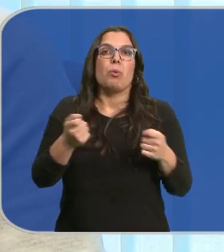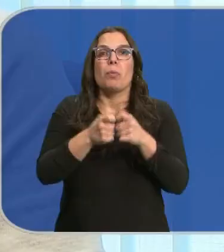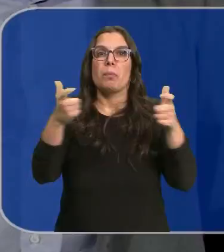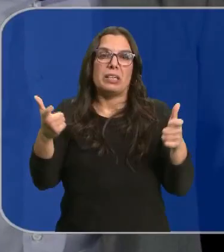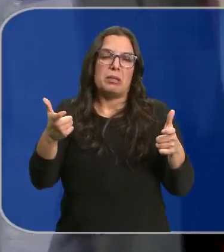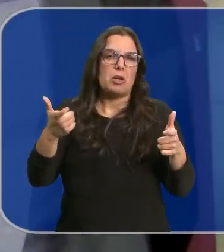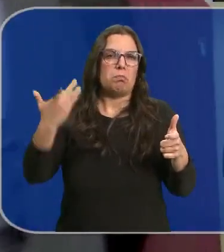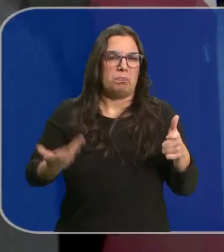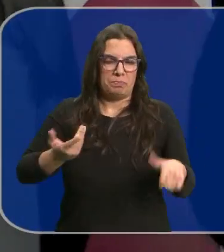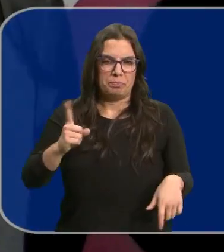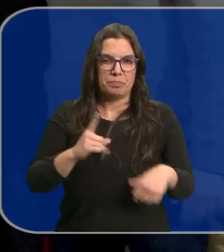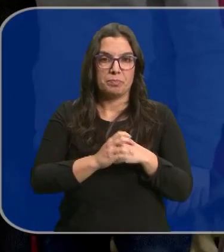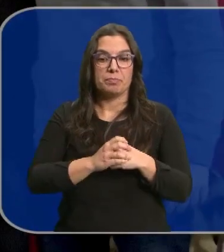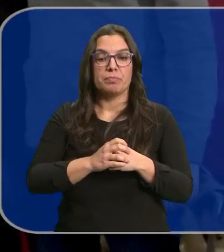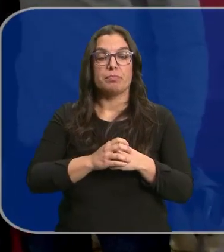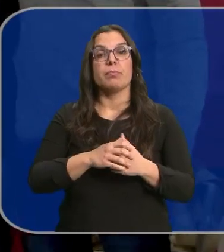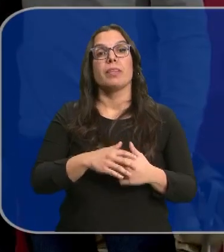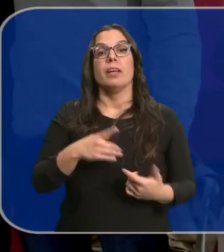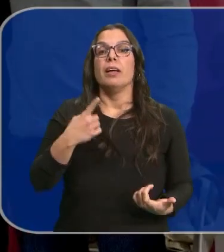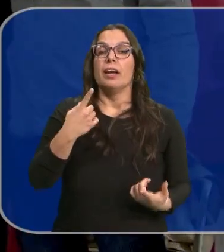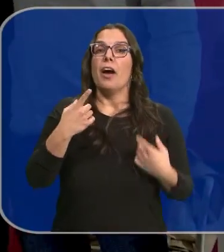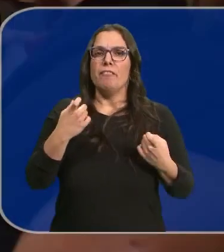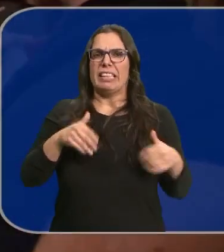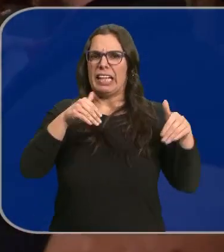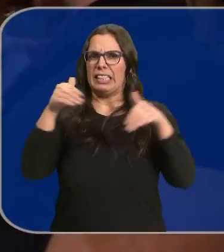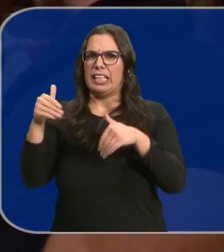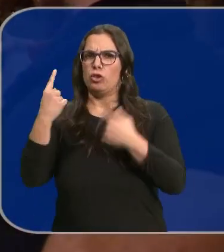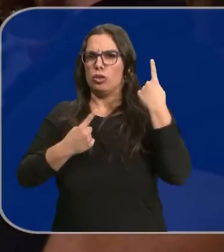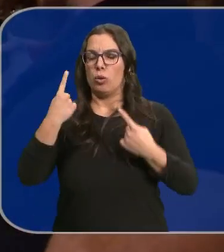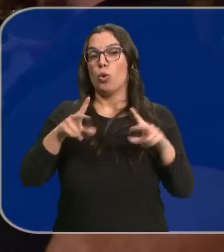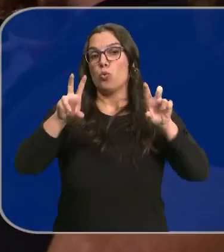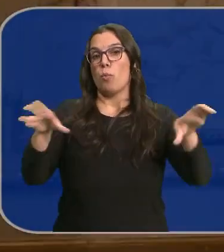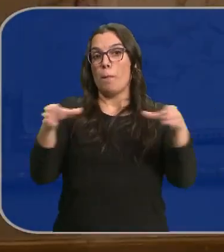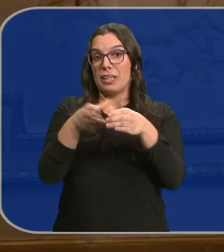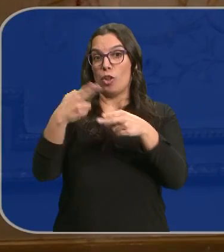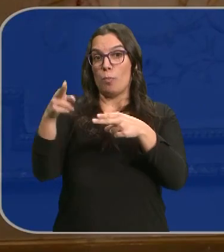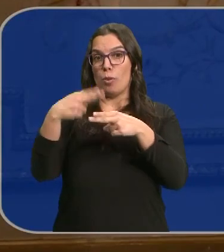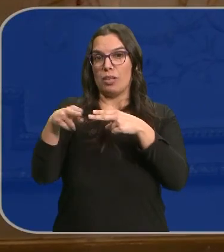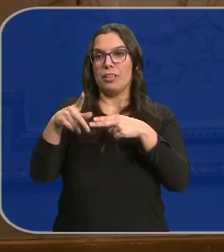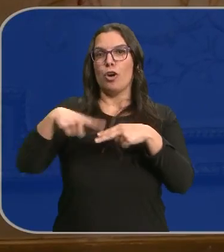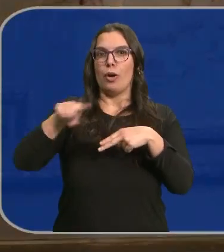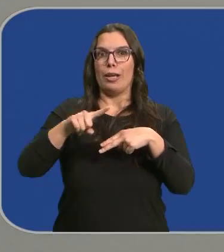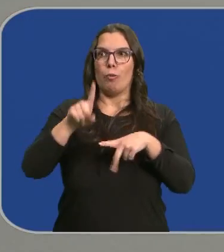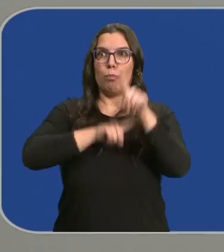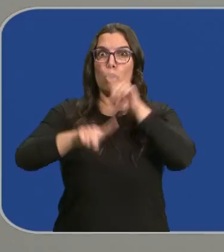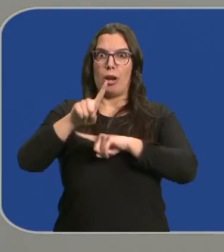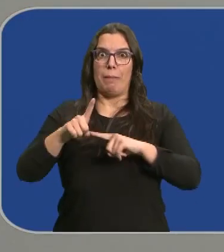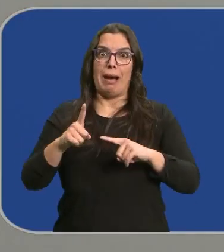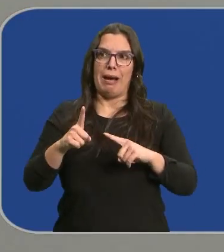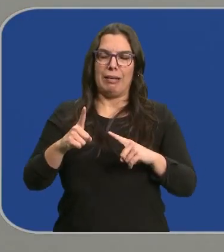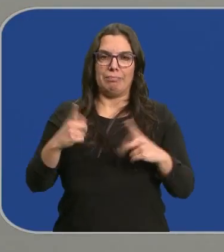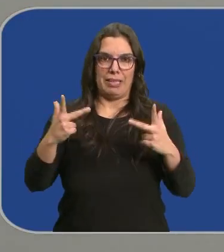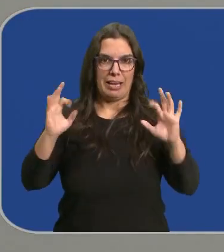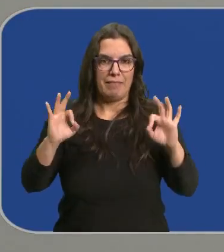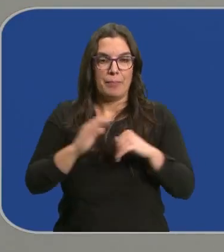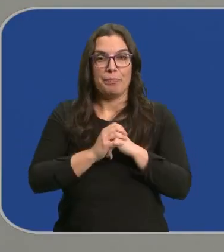va a ser determinante. A la cita con las urnas le faltan aún muchos candidatos y los nuevos partidos llegan con significativas crisis. El ciudadano de pie,